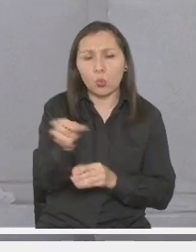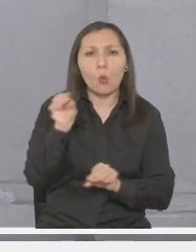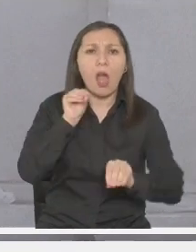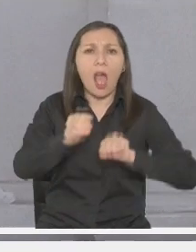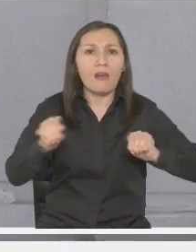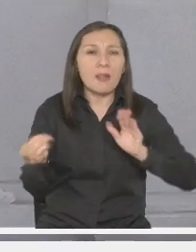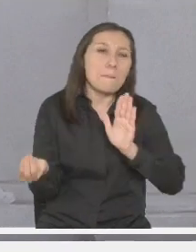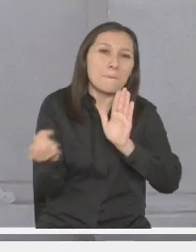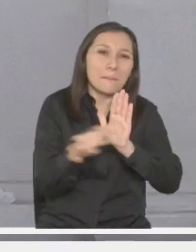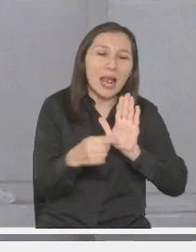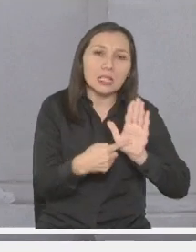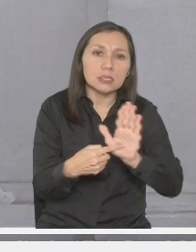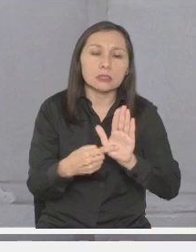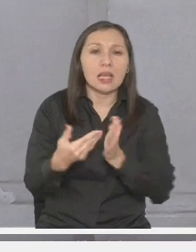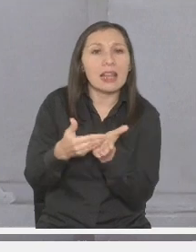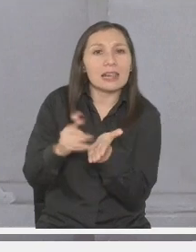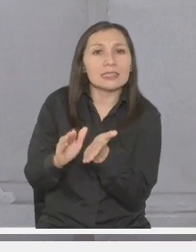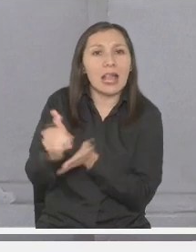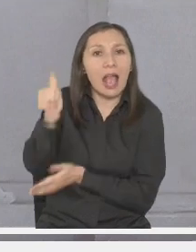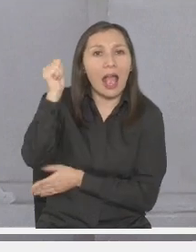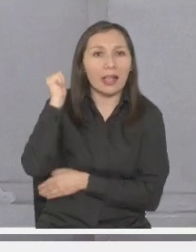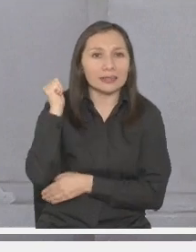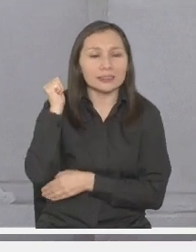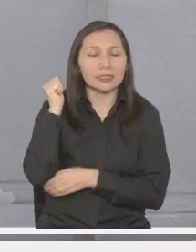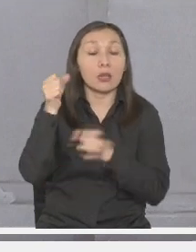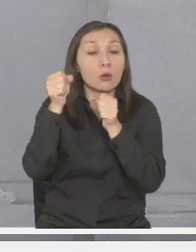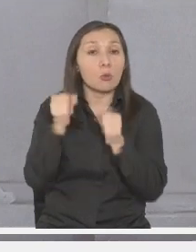señales extra. El rechazo del día de ayer de